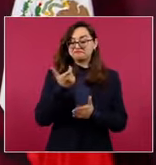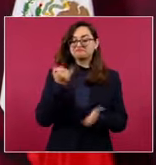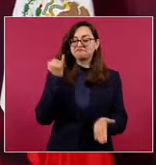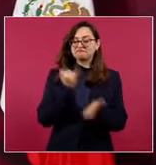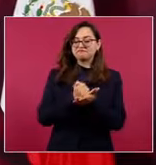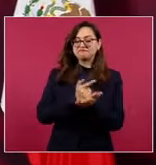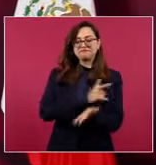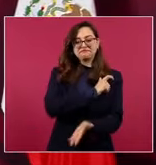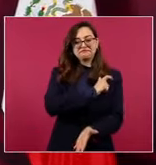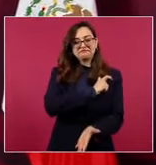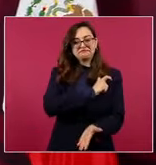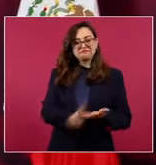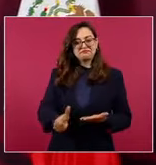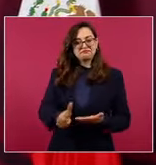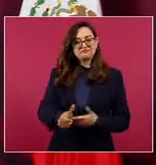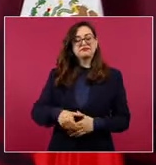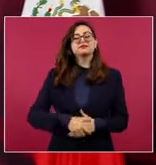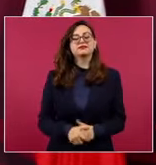de impuestos pagaron